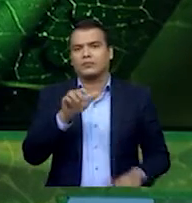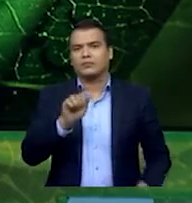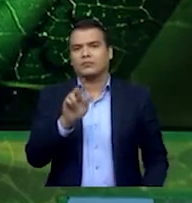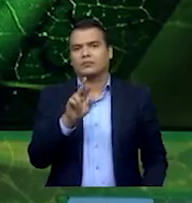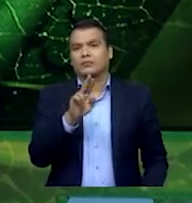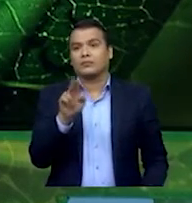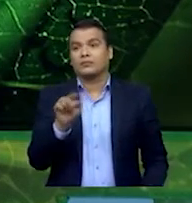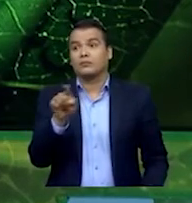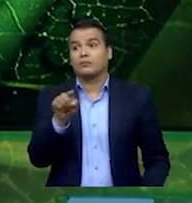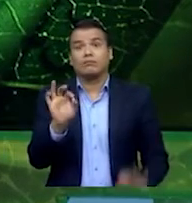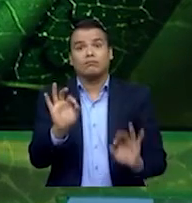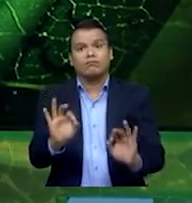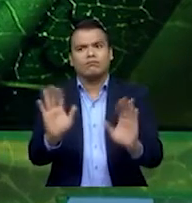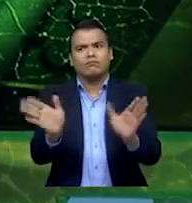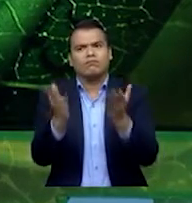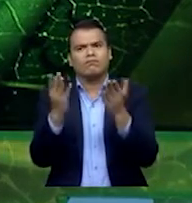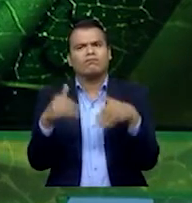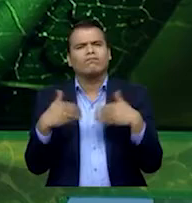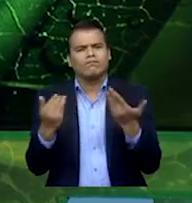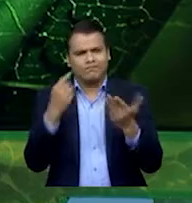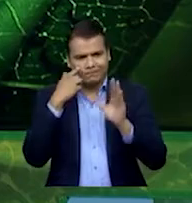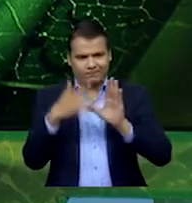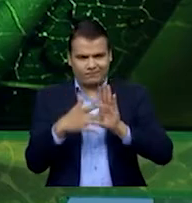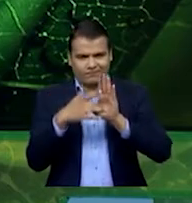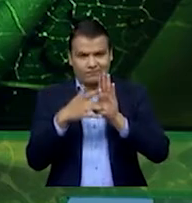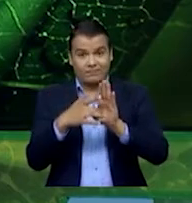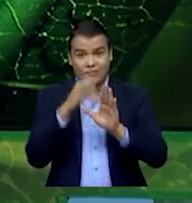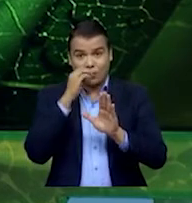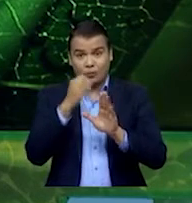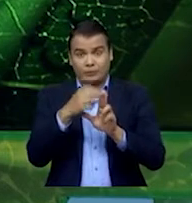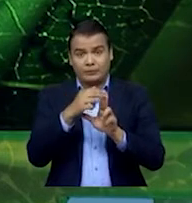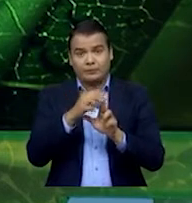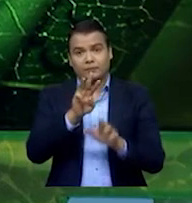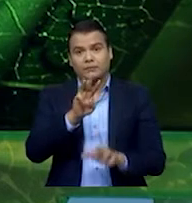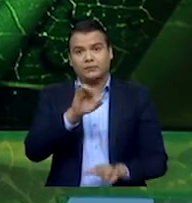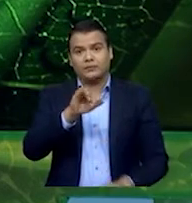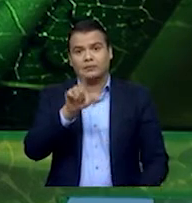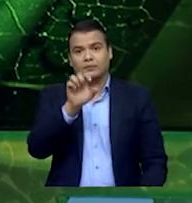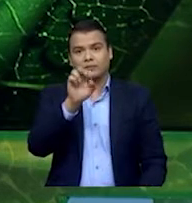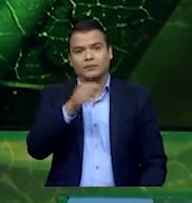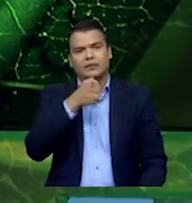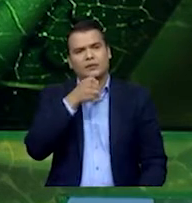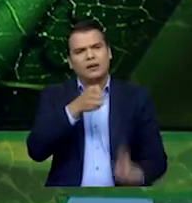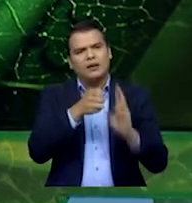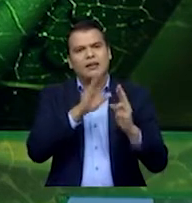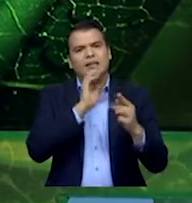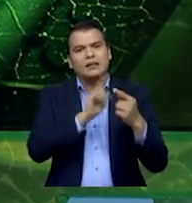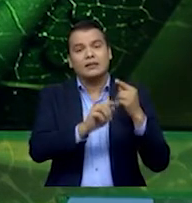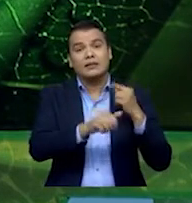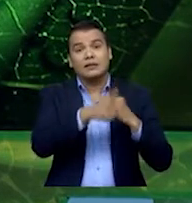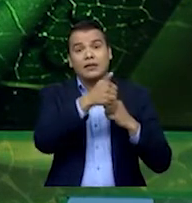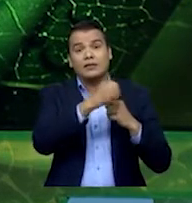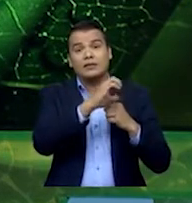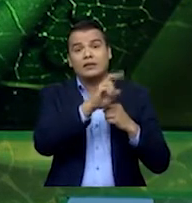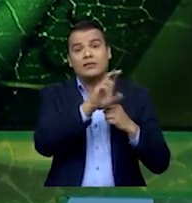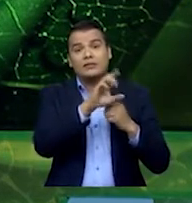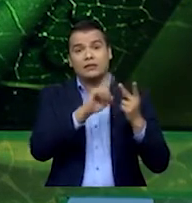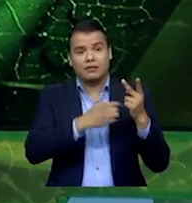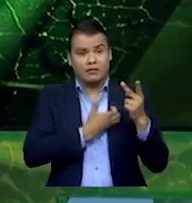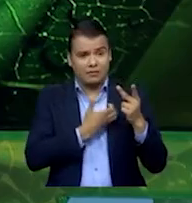y por qué hay que ir a visitarlo wilson garcía habló con el director de la cbc y el alcalde de cali sobre la intervención en este